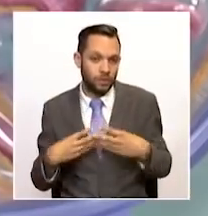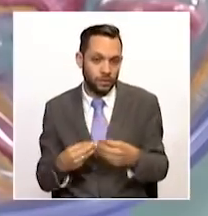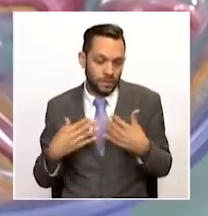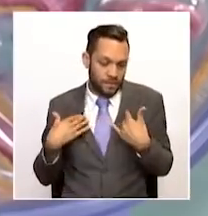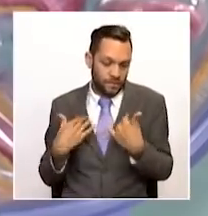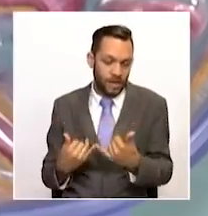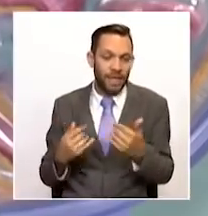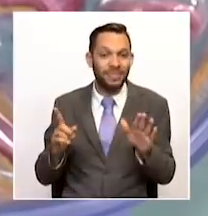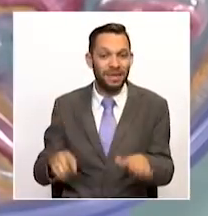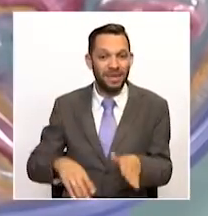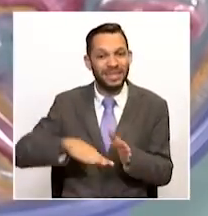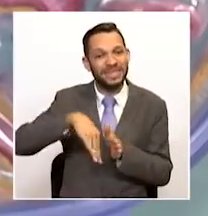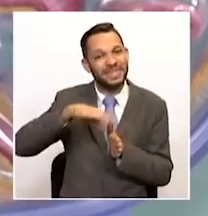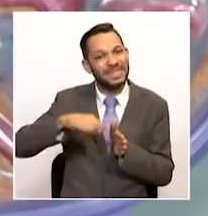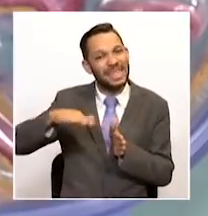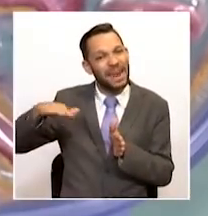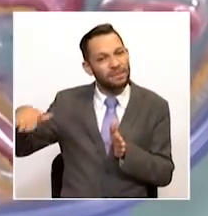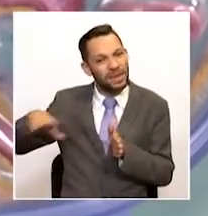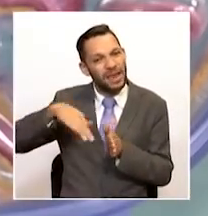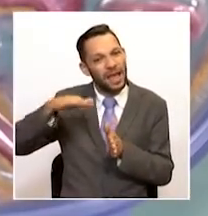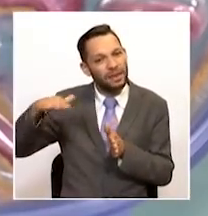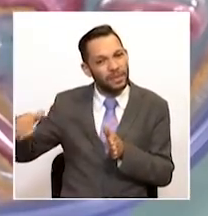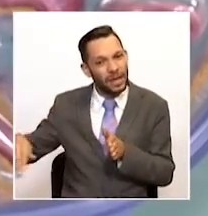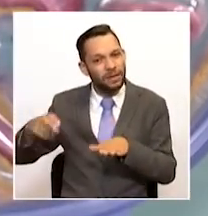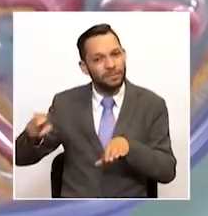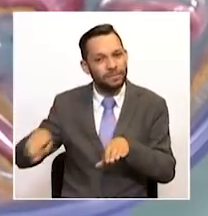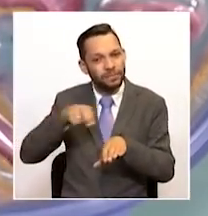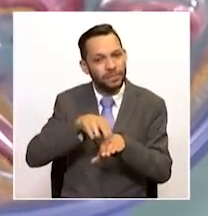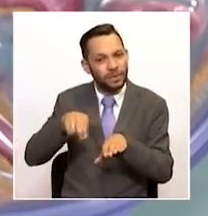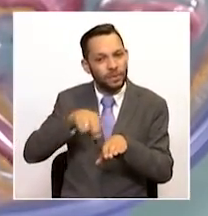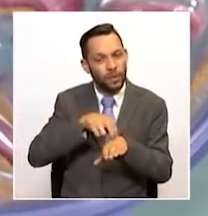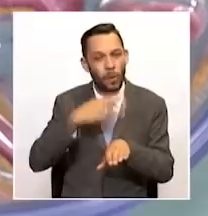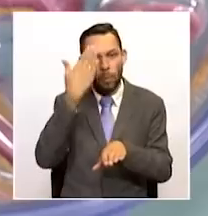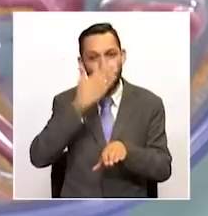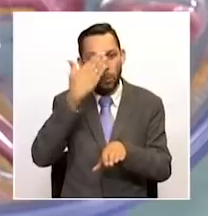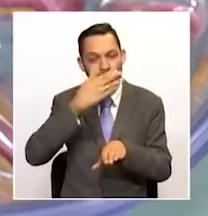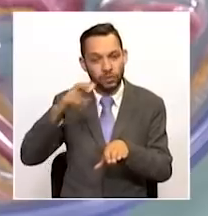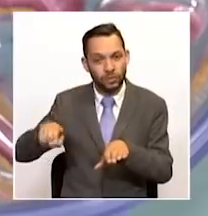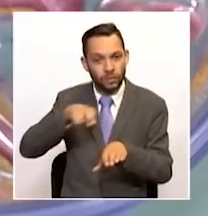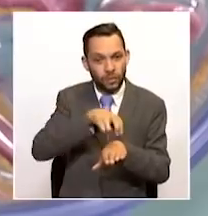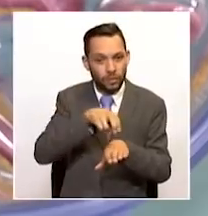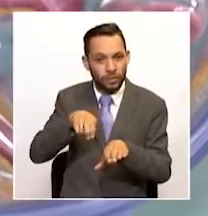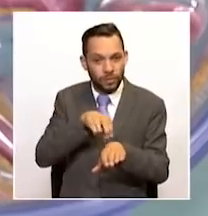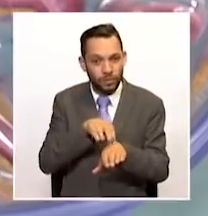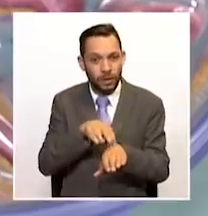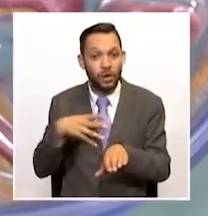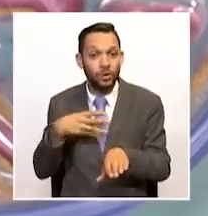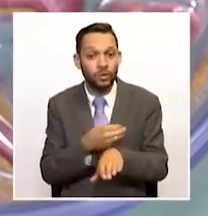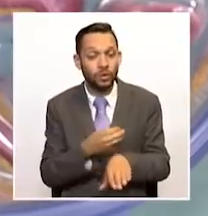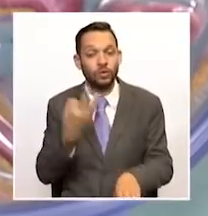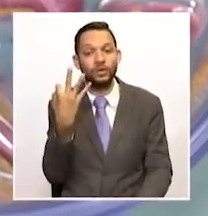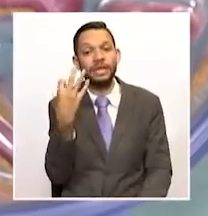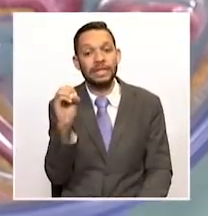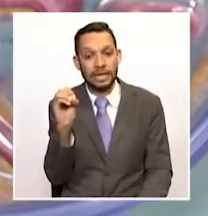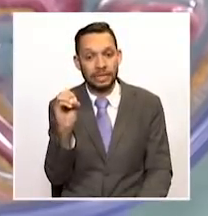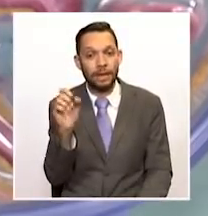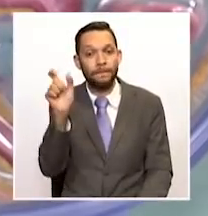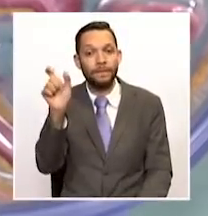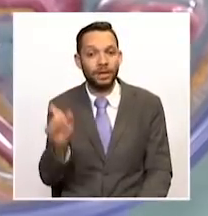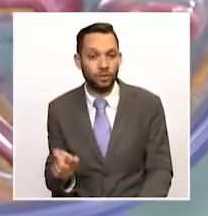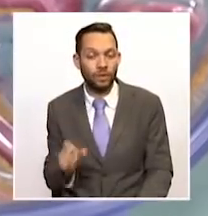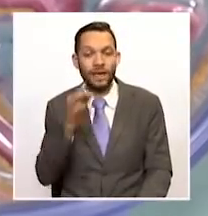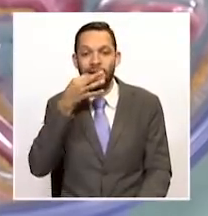terminal de transporte a ver si nos facilitan unos cupos ya no tenemos que ir todo el grupo nosotros somos 30 pacientes en en caldas